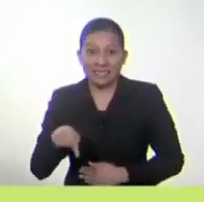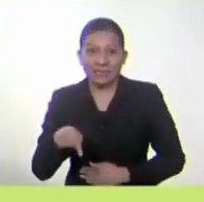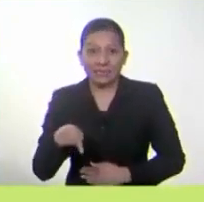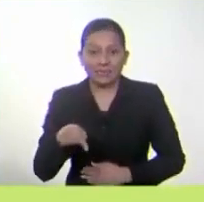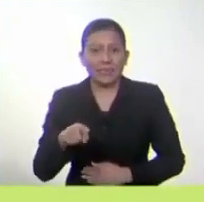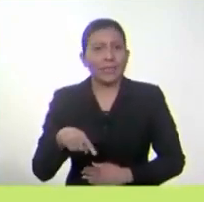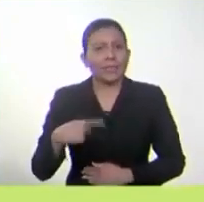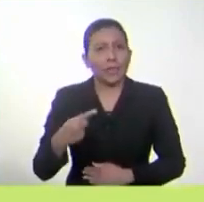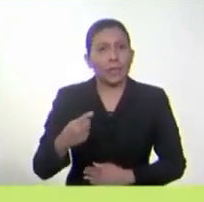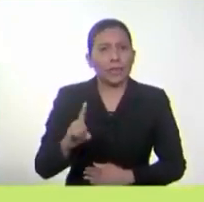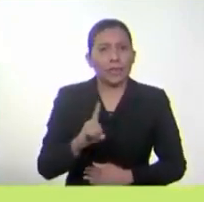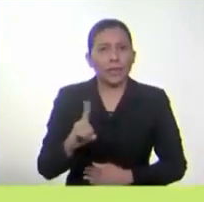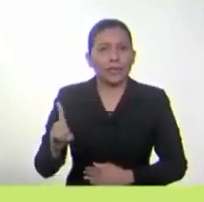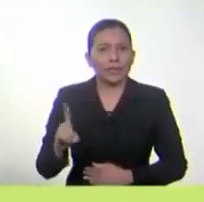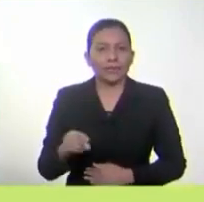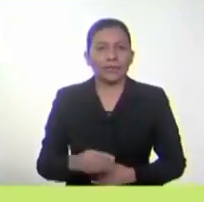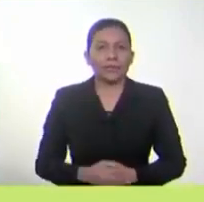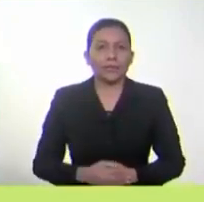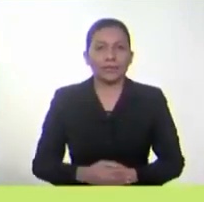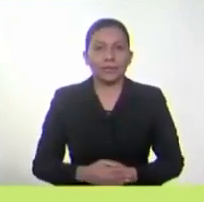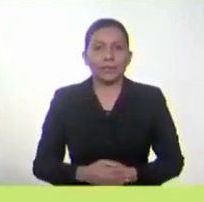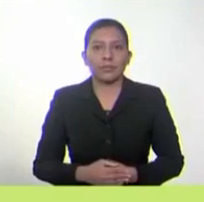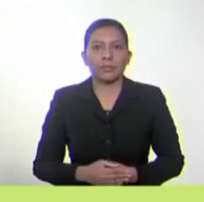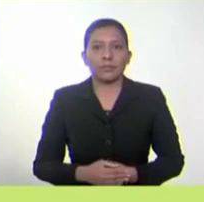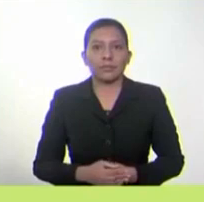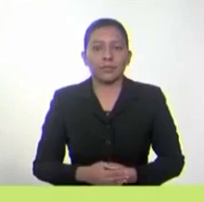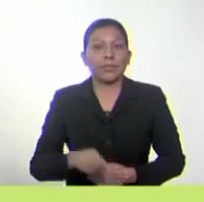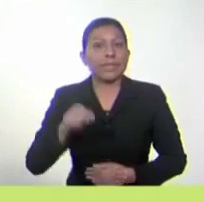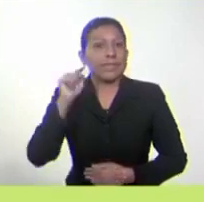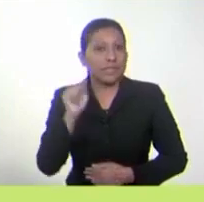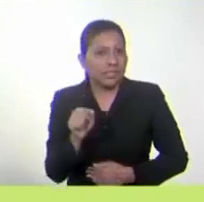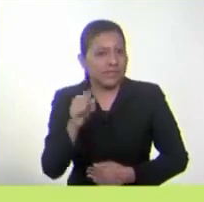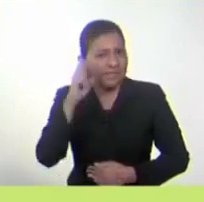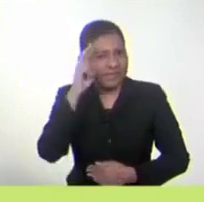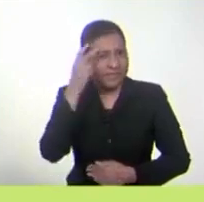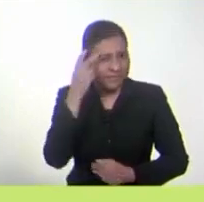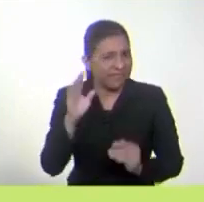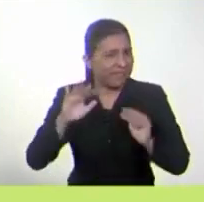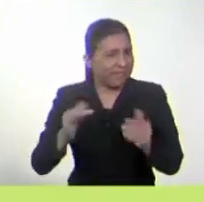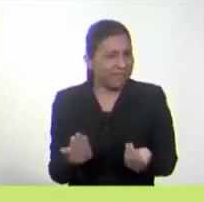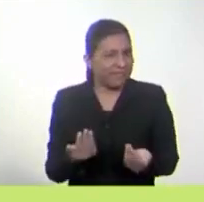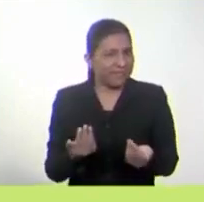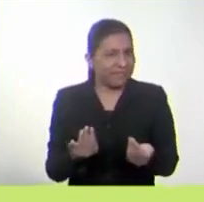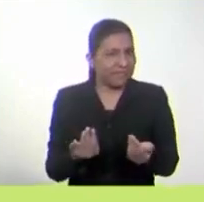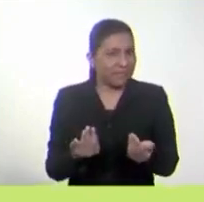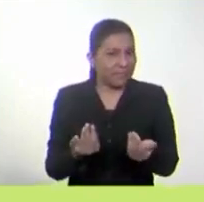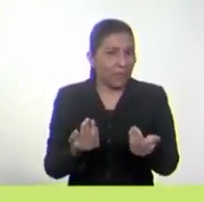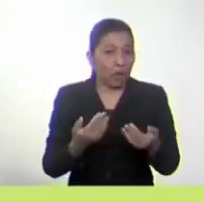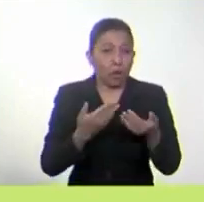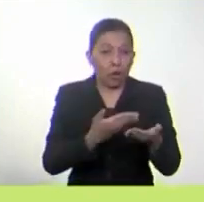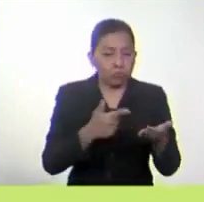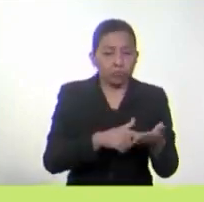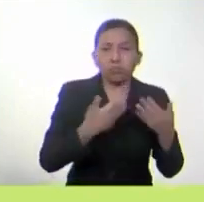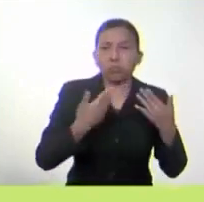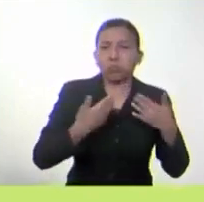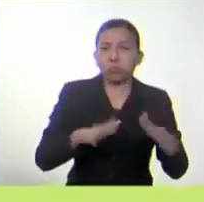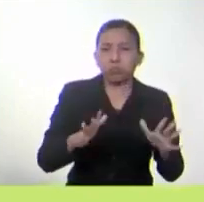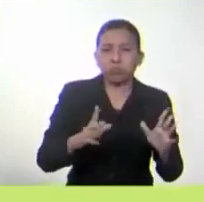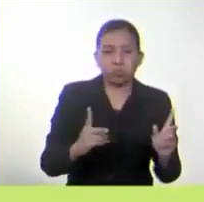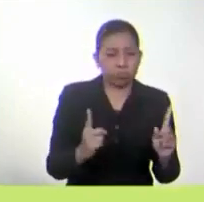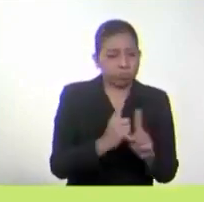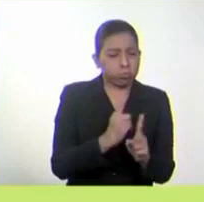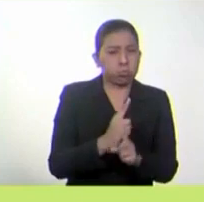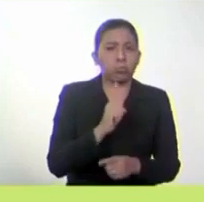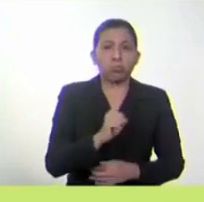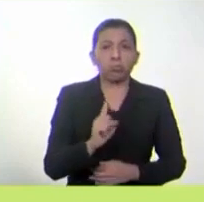se escriben a la derecha de la flecha. En este sentido, las reacciones químicas simples únicamente intervienen un reactivo y